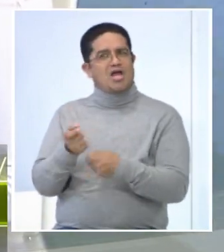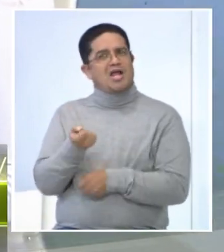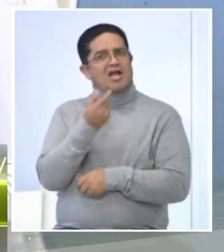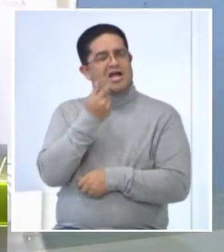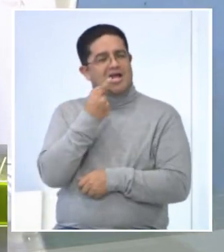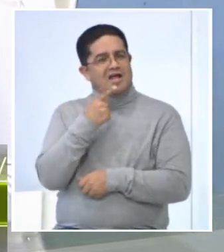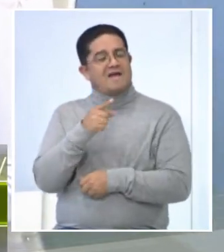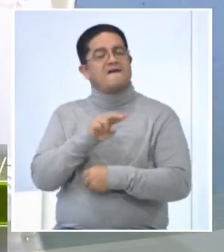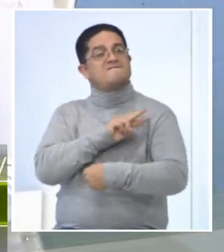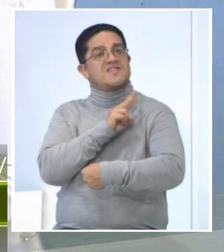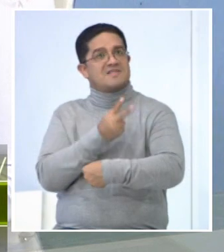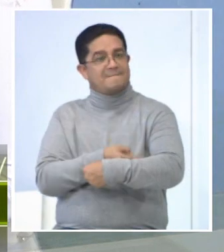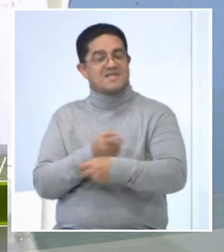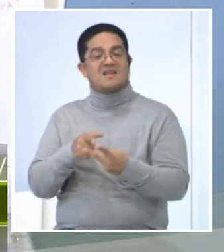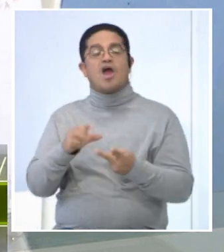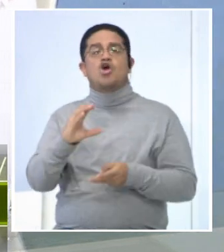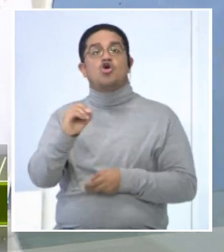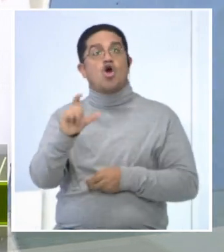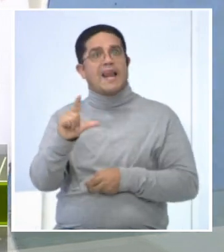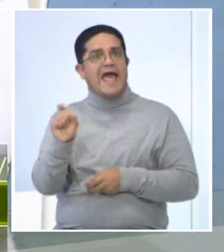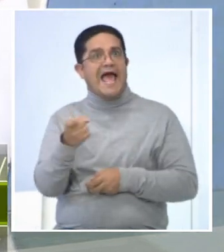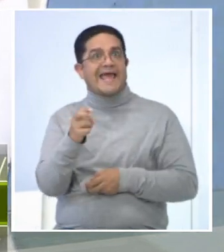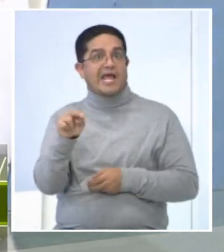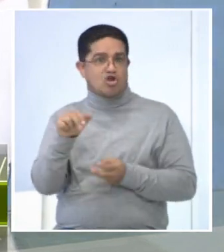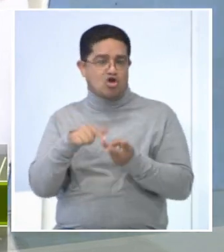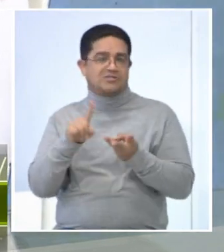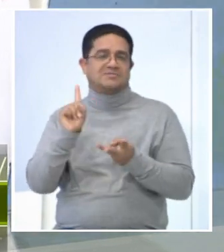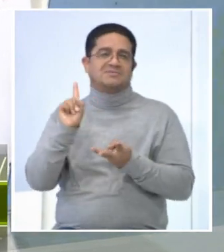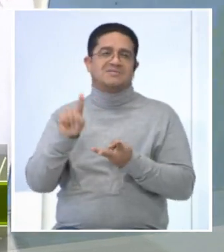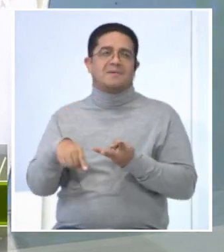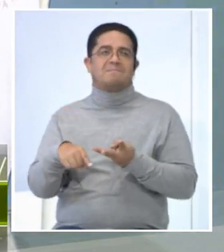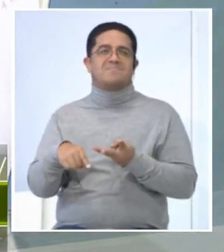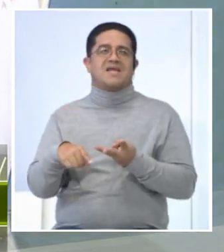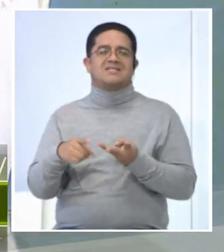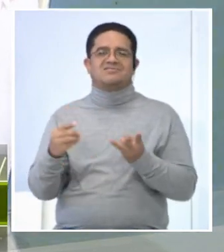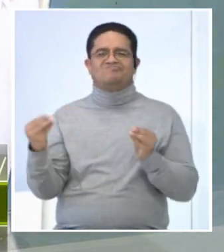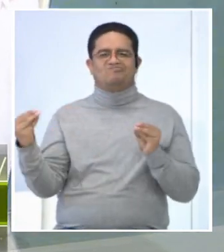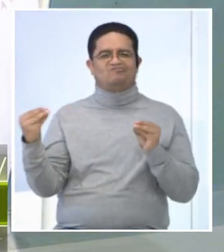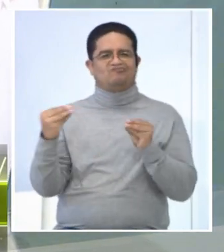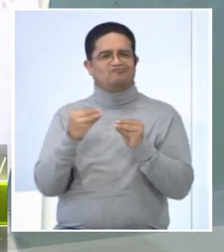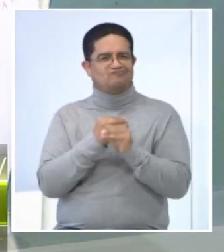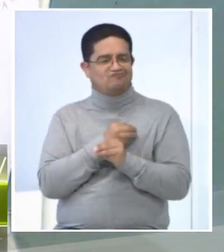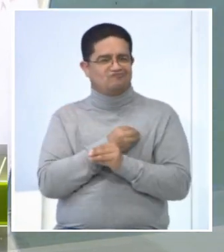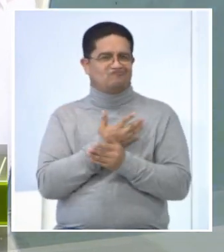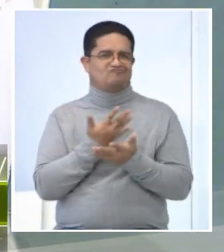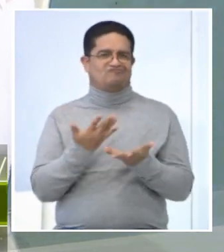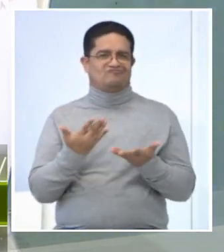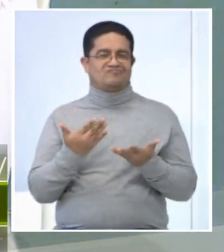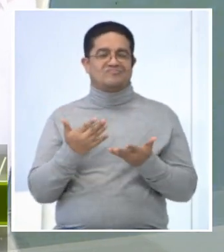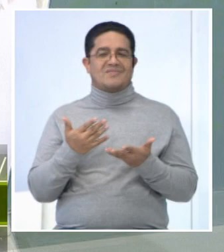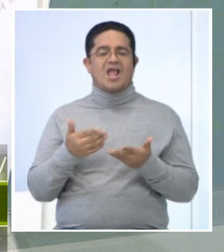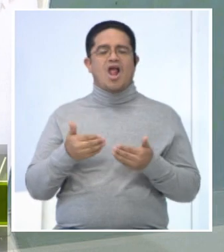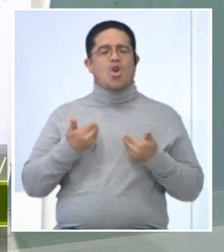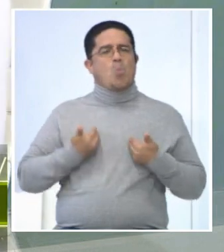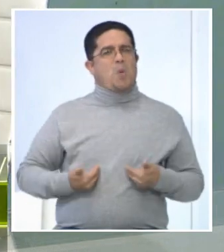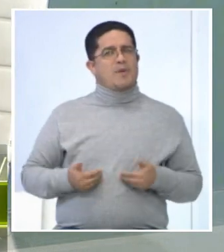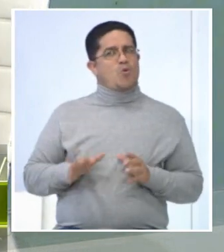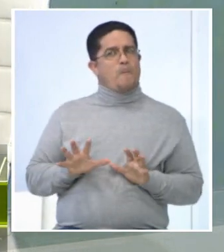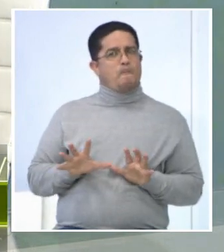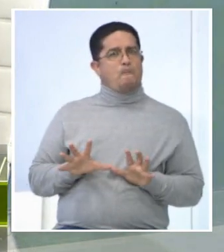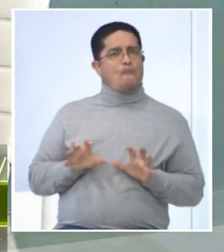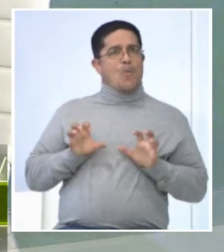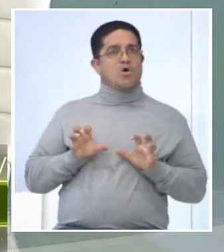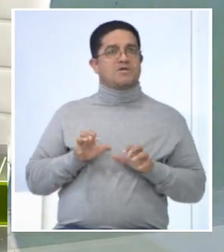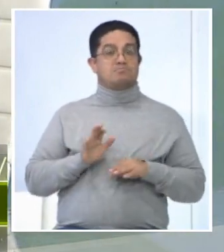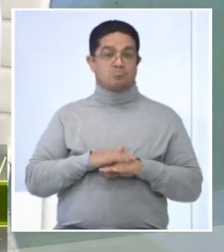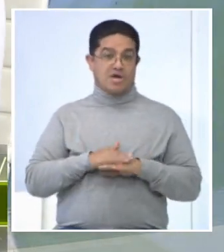vitaminas, colágeno en polvo y eso, pero también han tenido como una disyuntiva como que no llega por completo la absorción. La absorción, porque bueno, llega